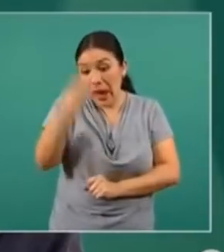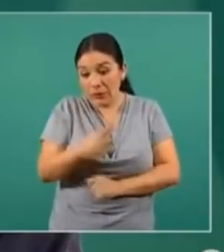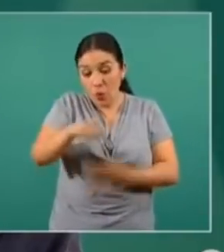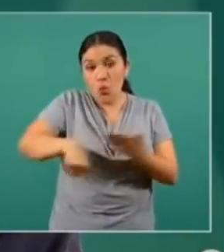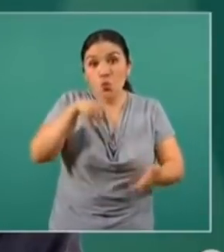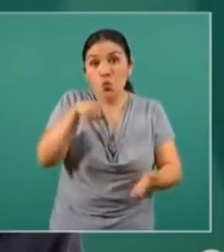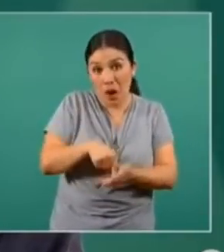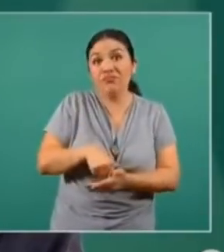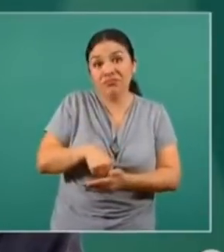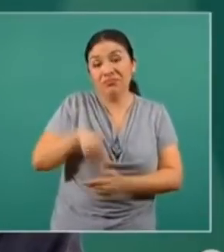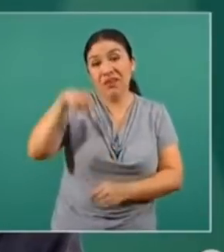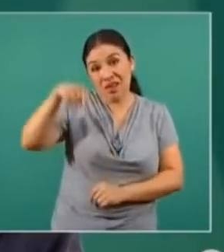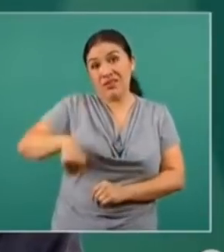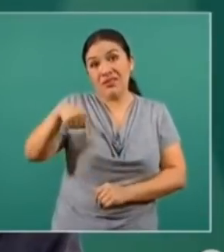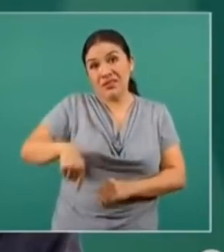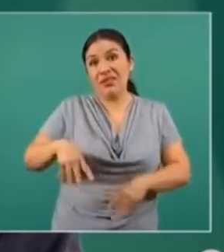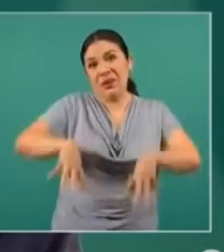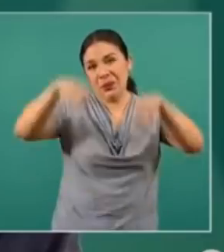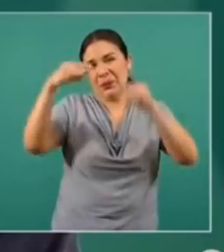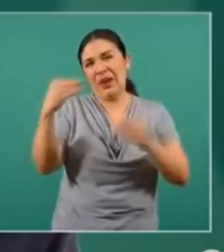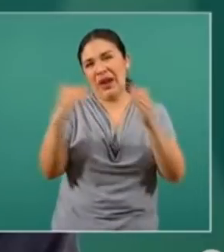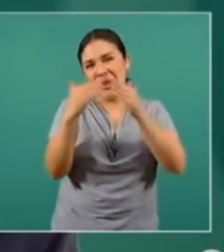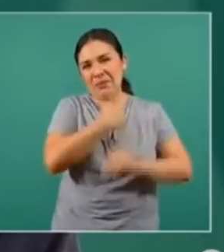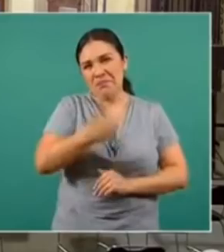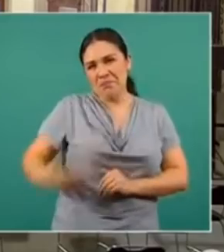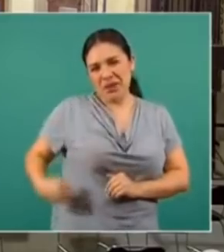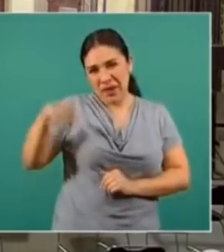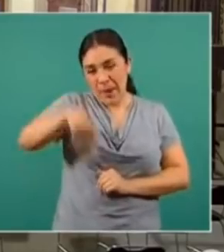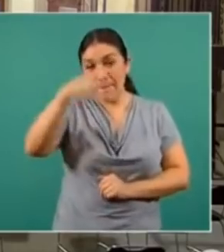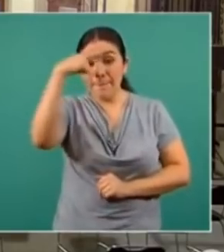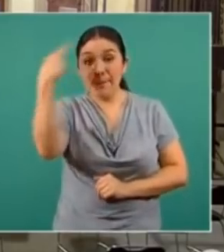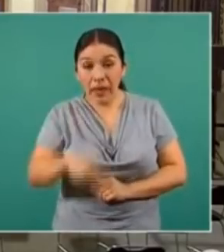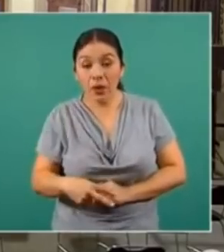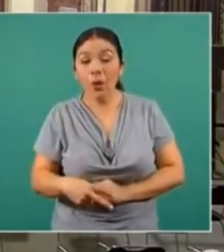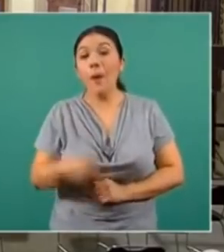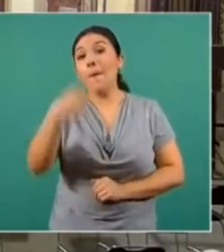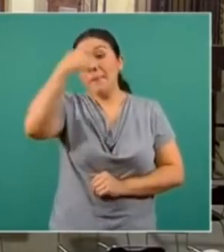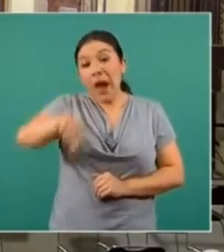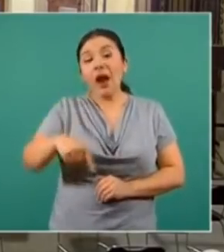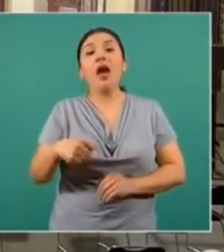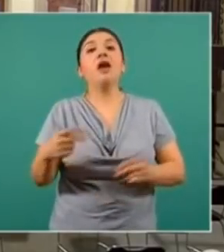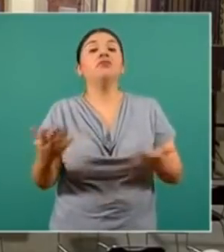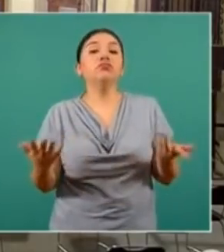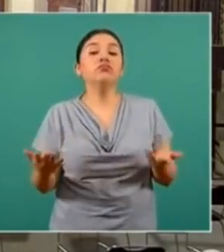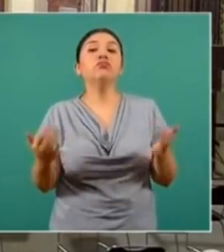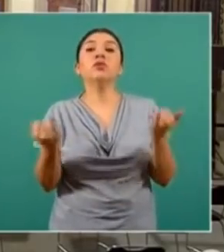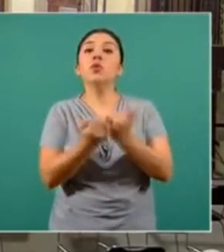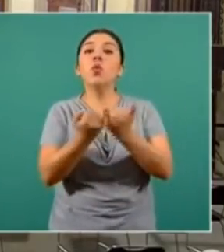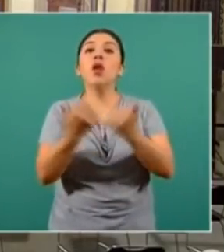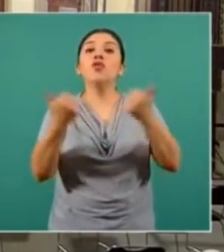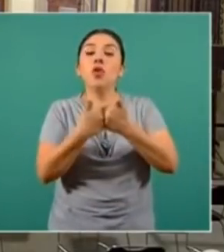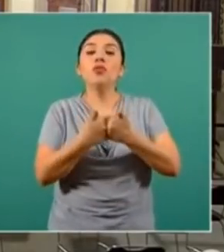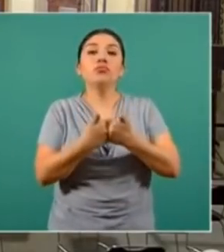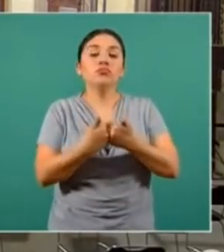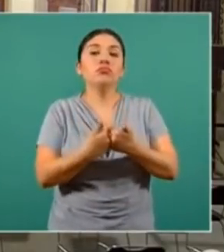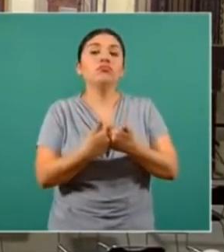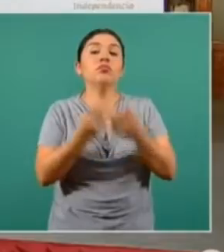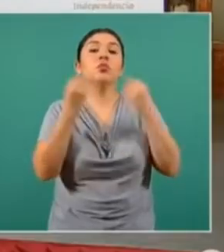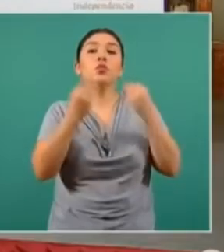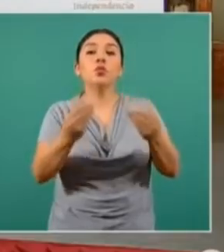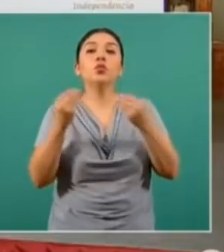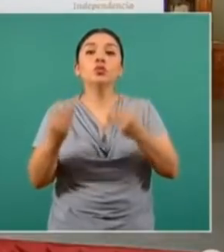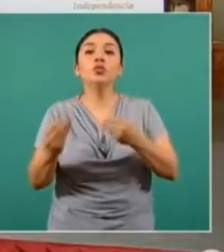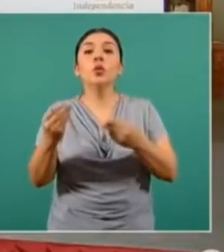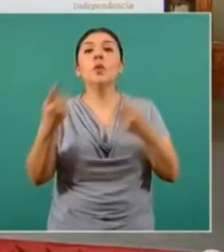recinto, en el Salón Tesorería del Palacio Nacional de México, en donde concurren una parte sustancial